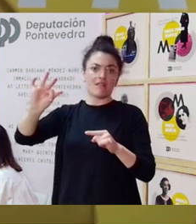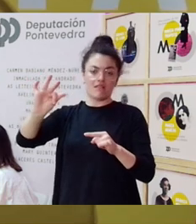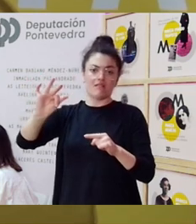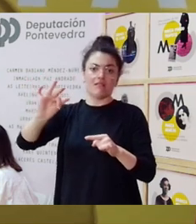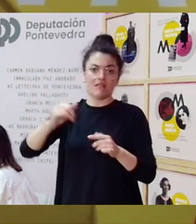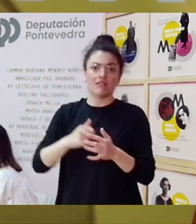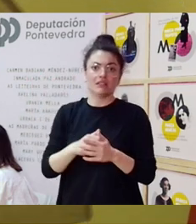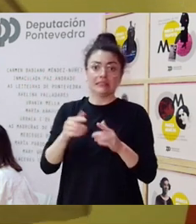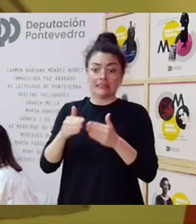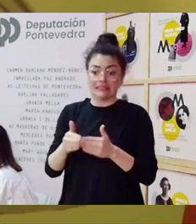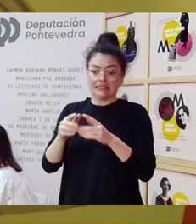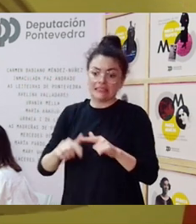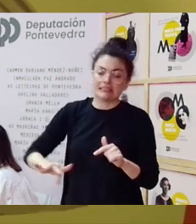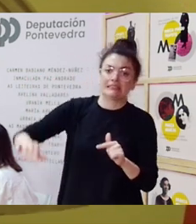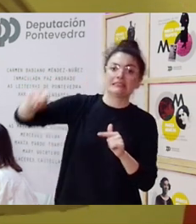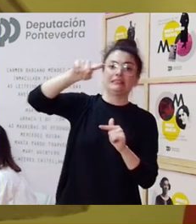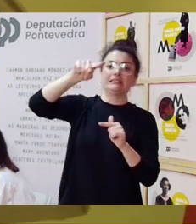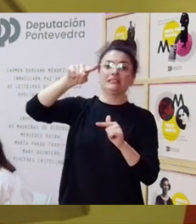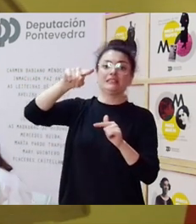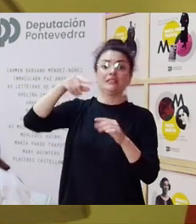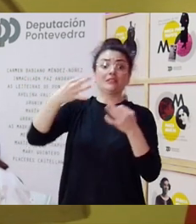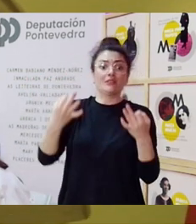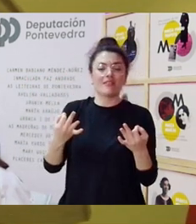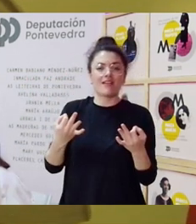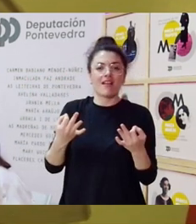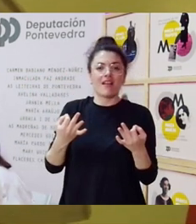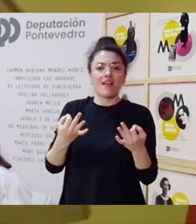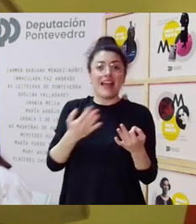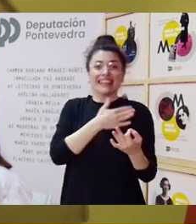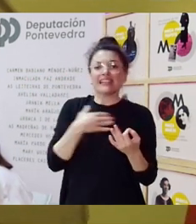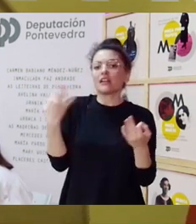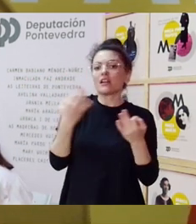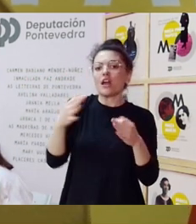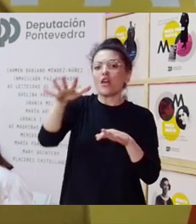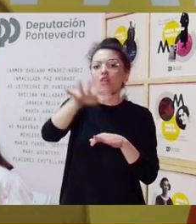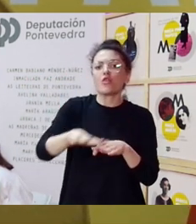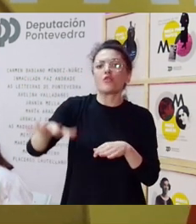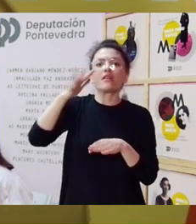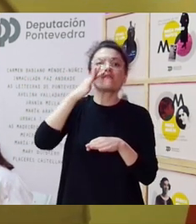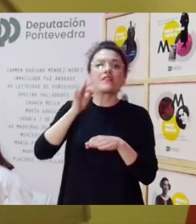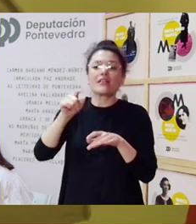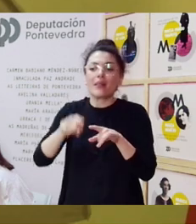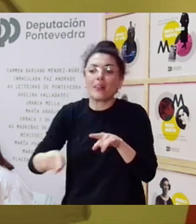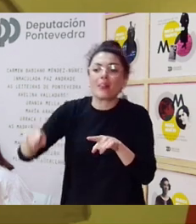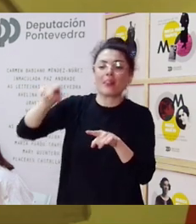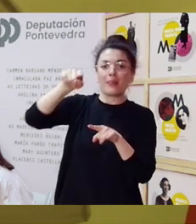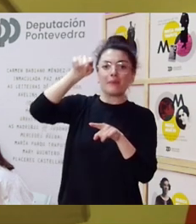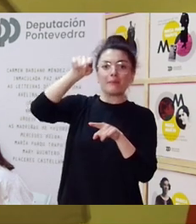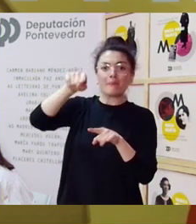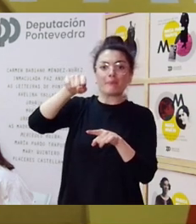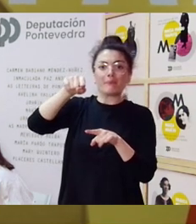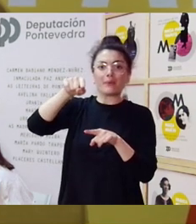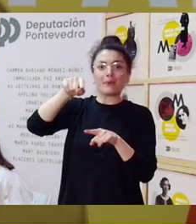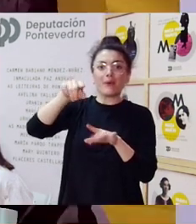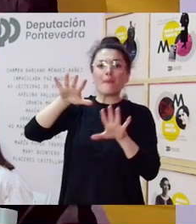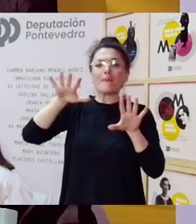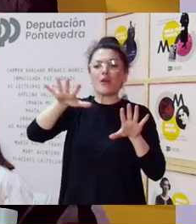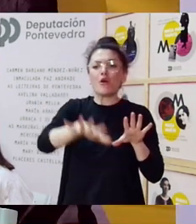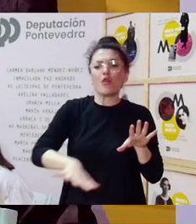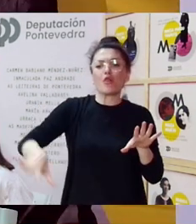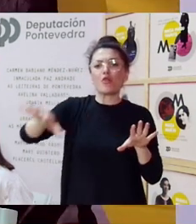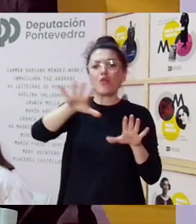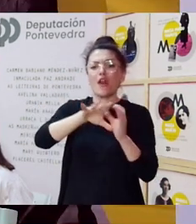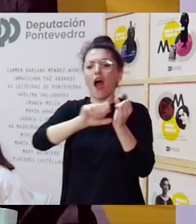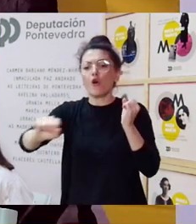Entonces a idea era desembarcar en Sète, pero polo camiño, polo Golfo de León,